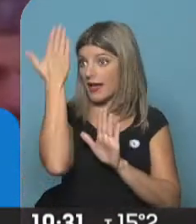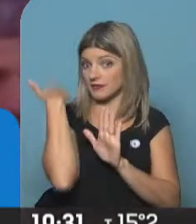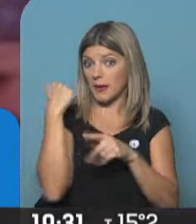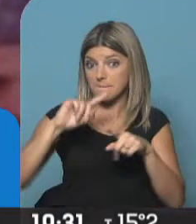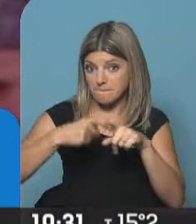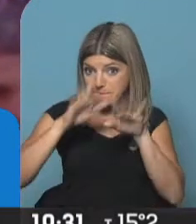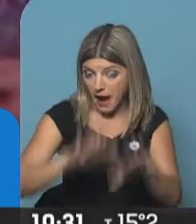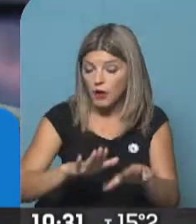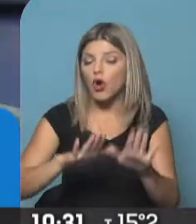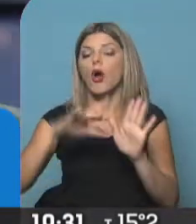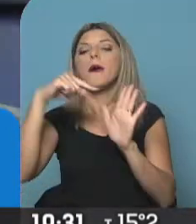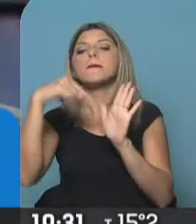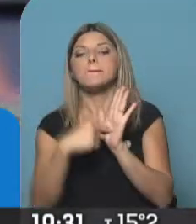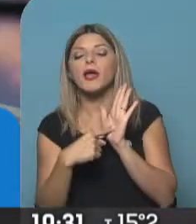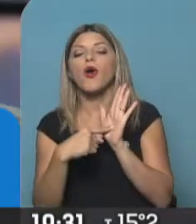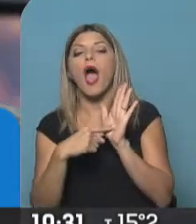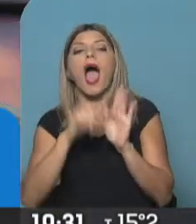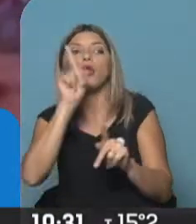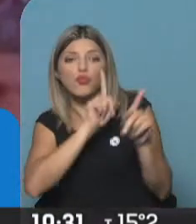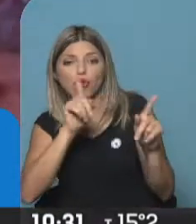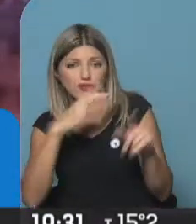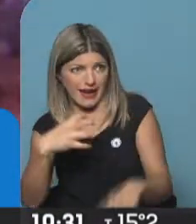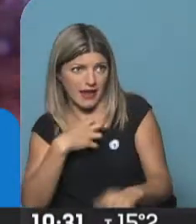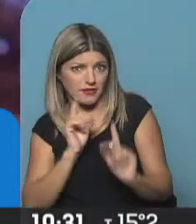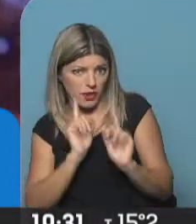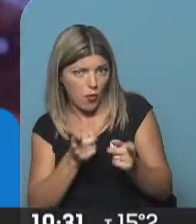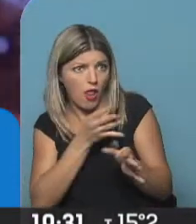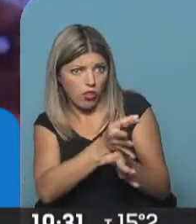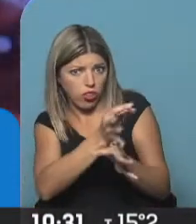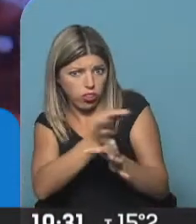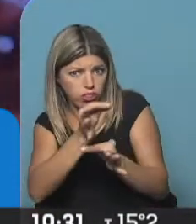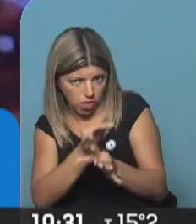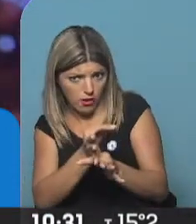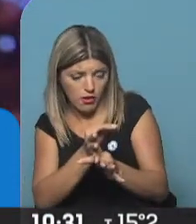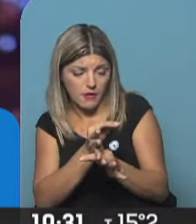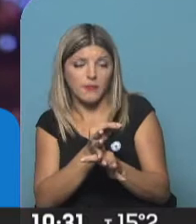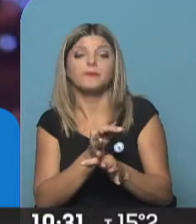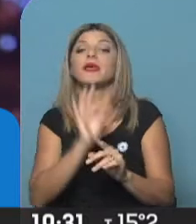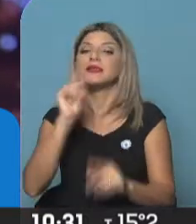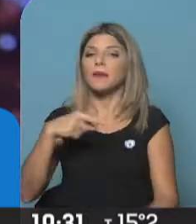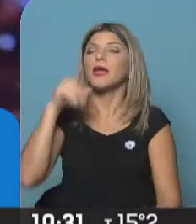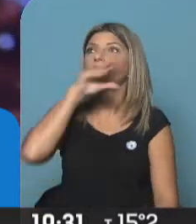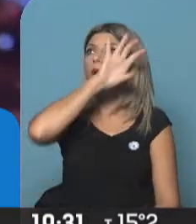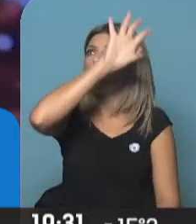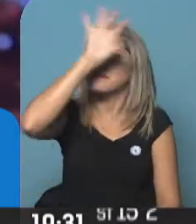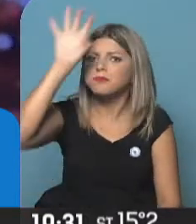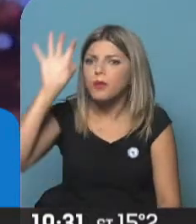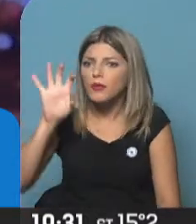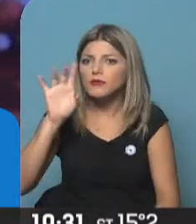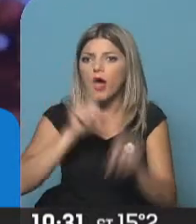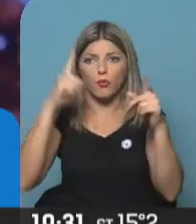clase por suerte más clase que para la misma etapa que el año anterior y la mayoría de las provincias han llegado a acuerdos con los